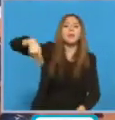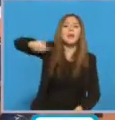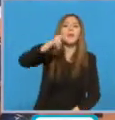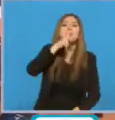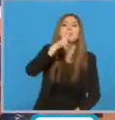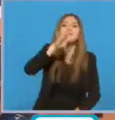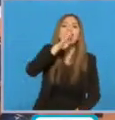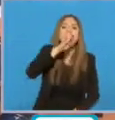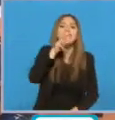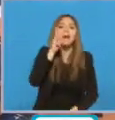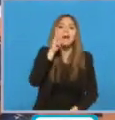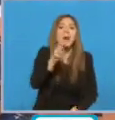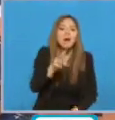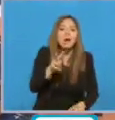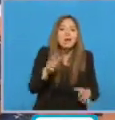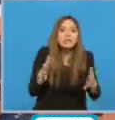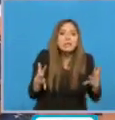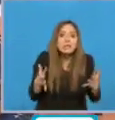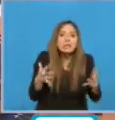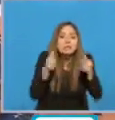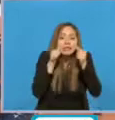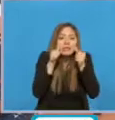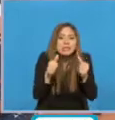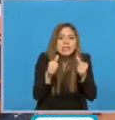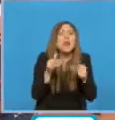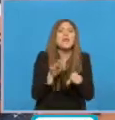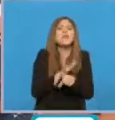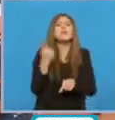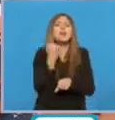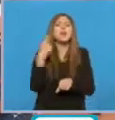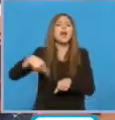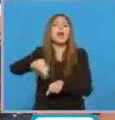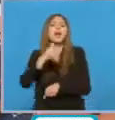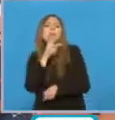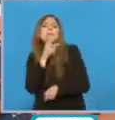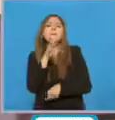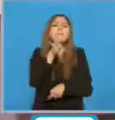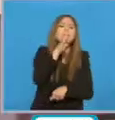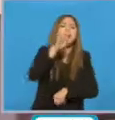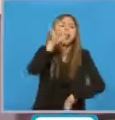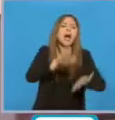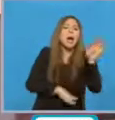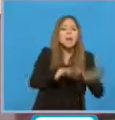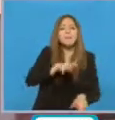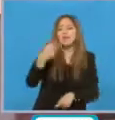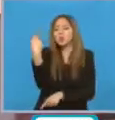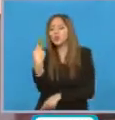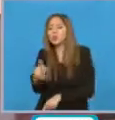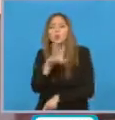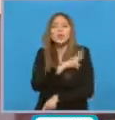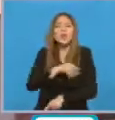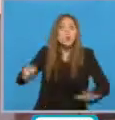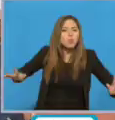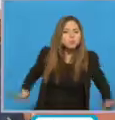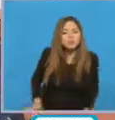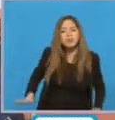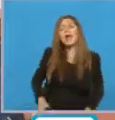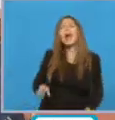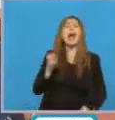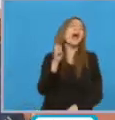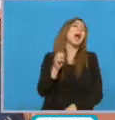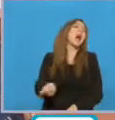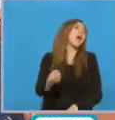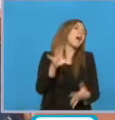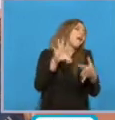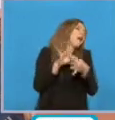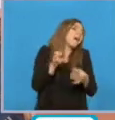así. Porque resulta ser que los papás sí tienden a justificarle a sus hijos todas las gracias,